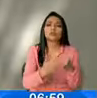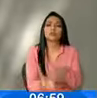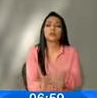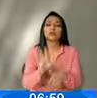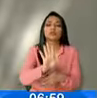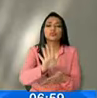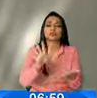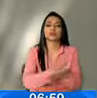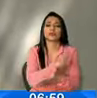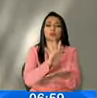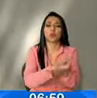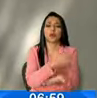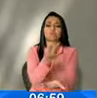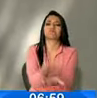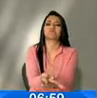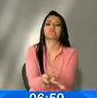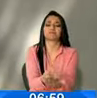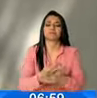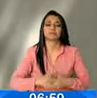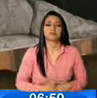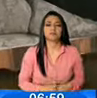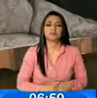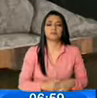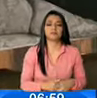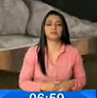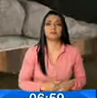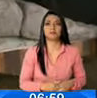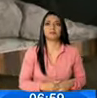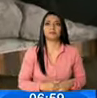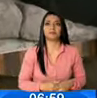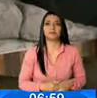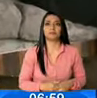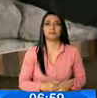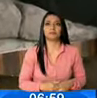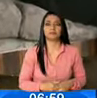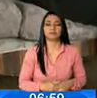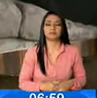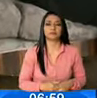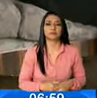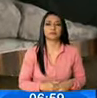muerta en el patio del plantel educativo, informó Patricia Aldaz.